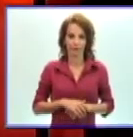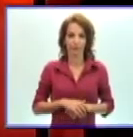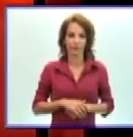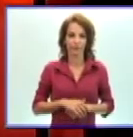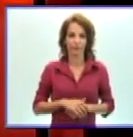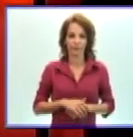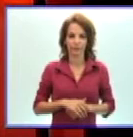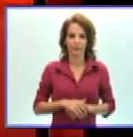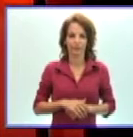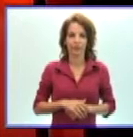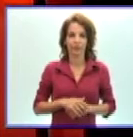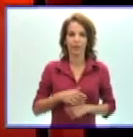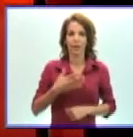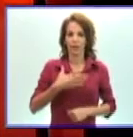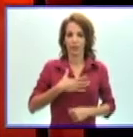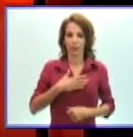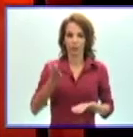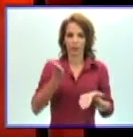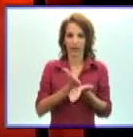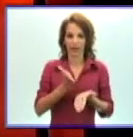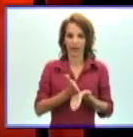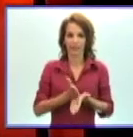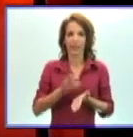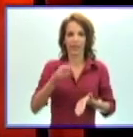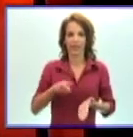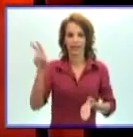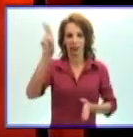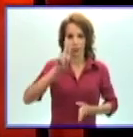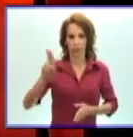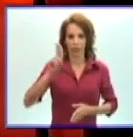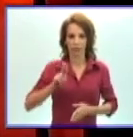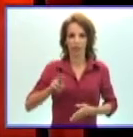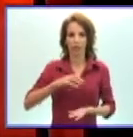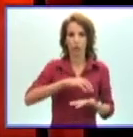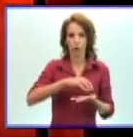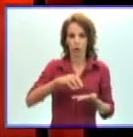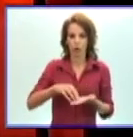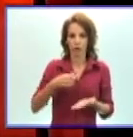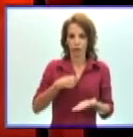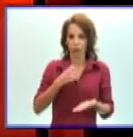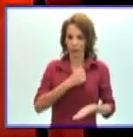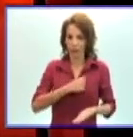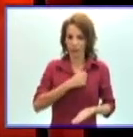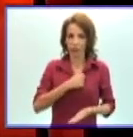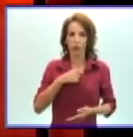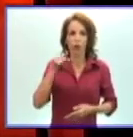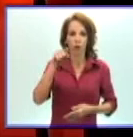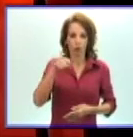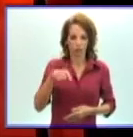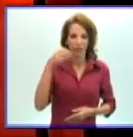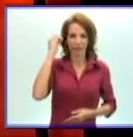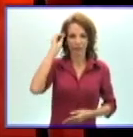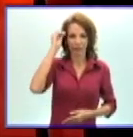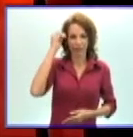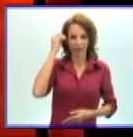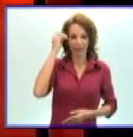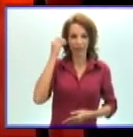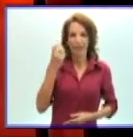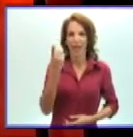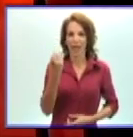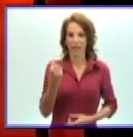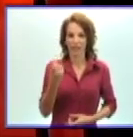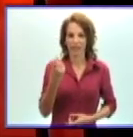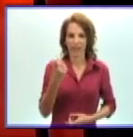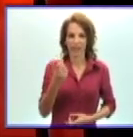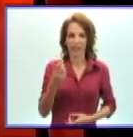clases, de esta unidad, donde yo quiero que ustedes concienticen la necesidad de